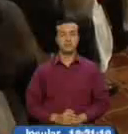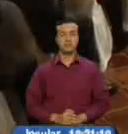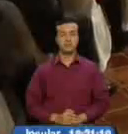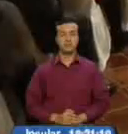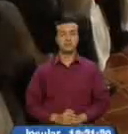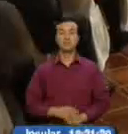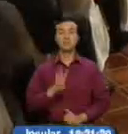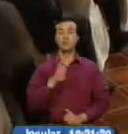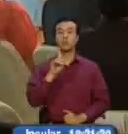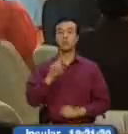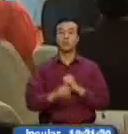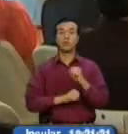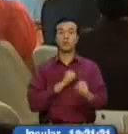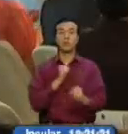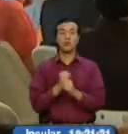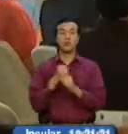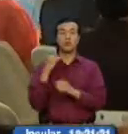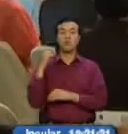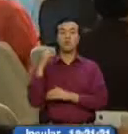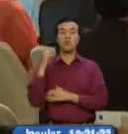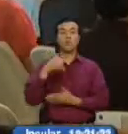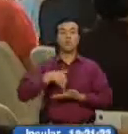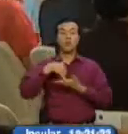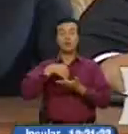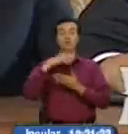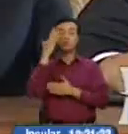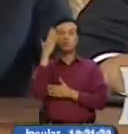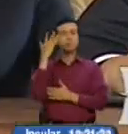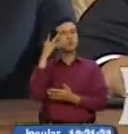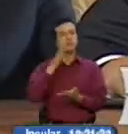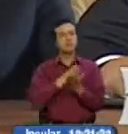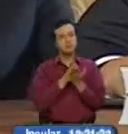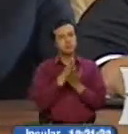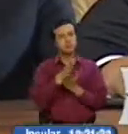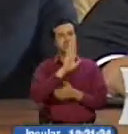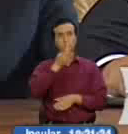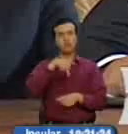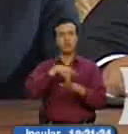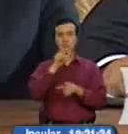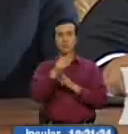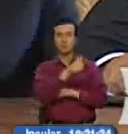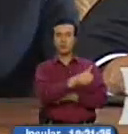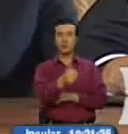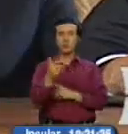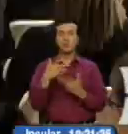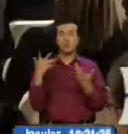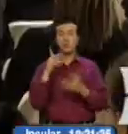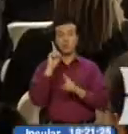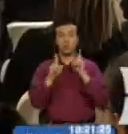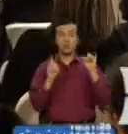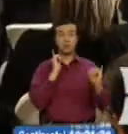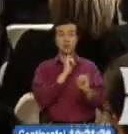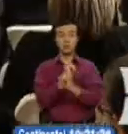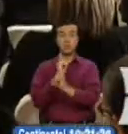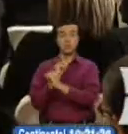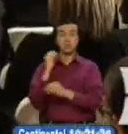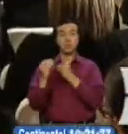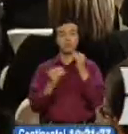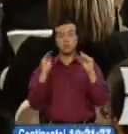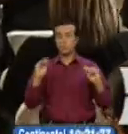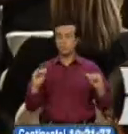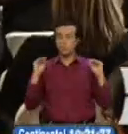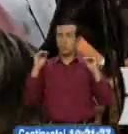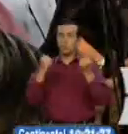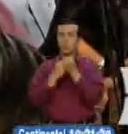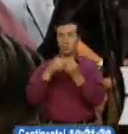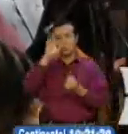Con 41 años de vigencia, los premios de Eugenio Espejo reconocen la trayectoria profesional de aquellas personas e instituciones que sobresalen y aportan